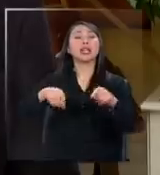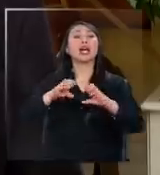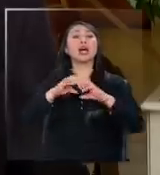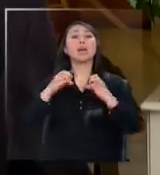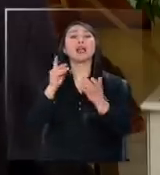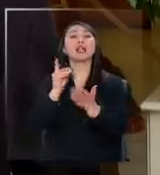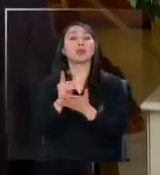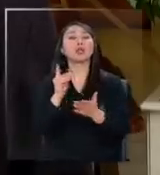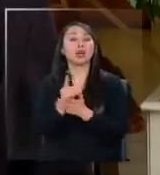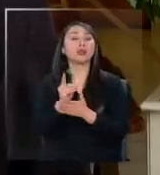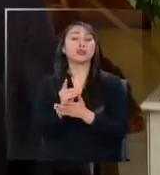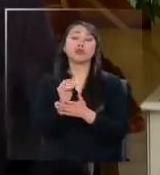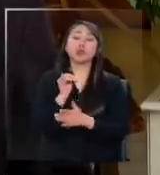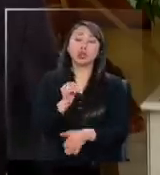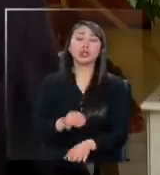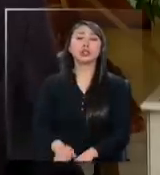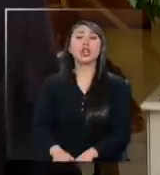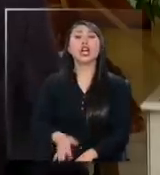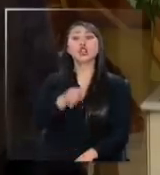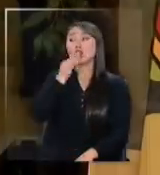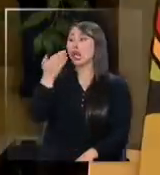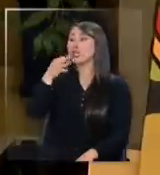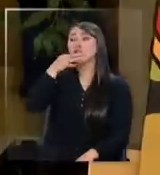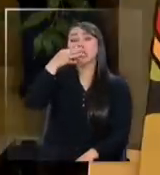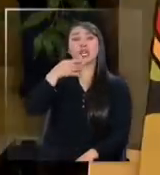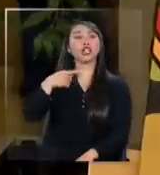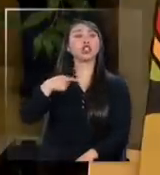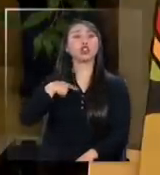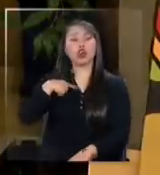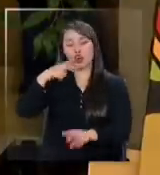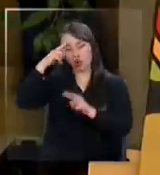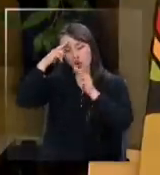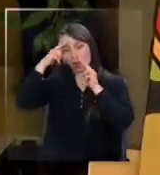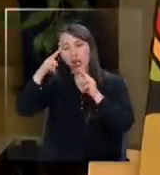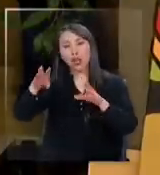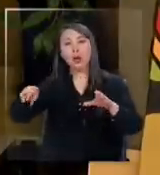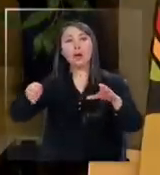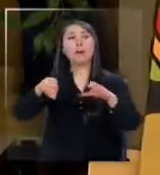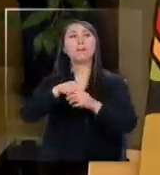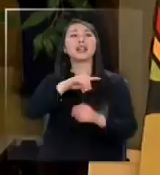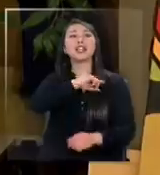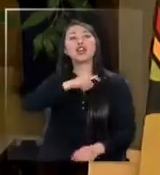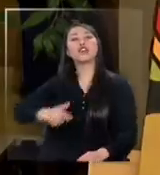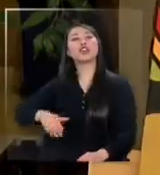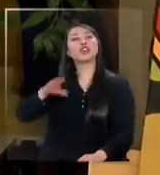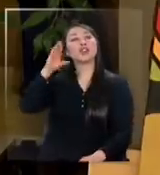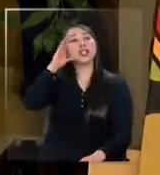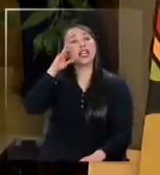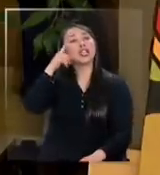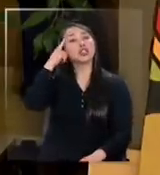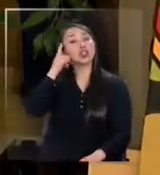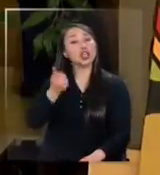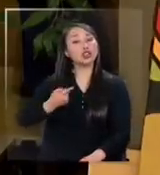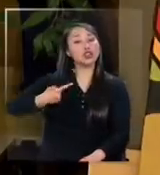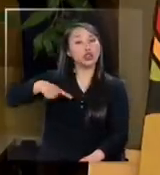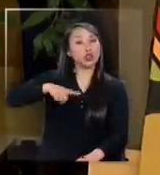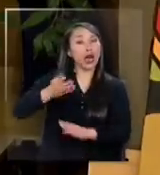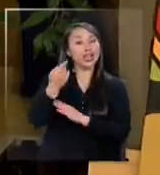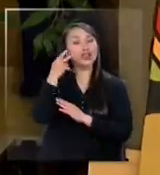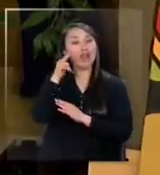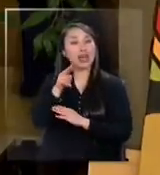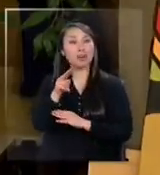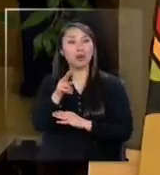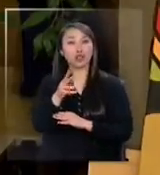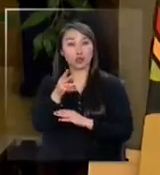Diputados. Y fíjate que dije el otro día, yo me siento muy honrado de haber sido parte del gobierno de la presidenta Bachelet y yo creo que el diagnóstico que nosotros teníamos, que